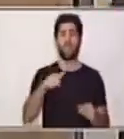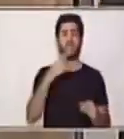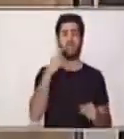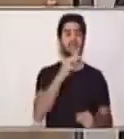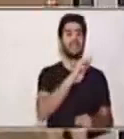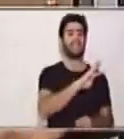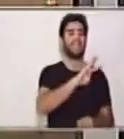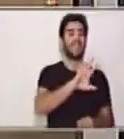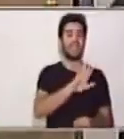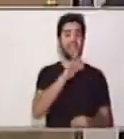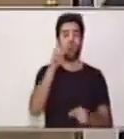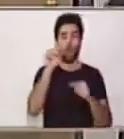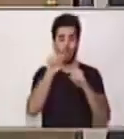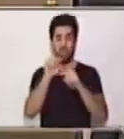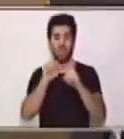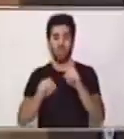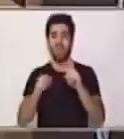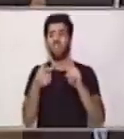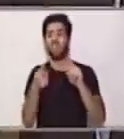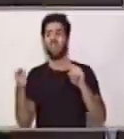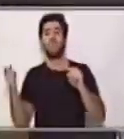Y ahora